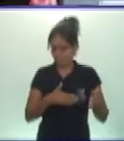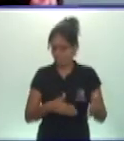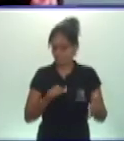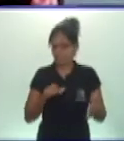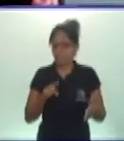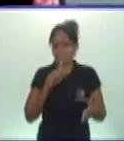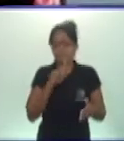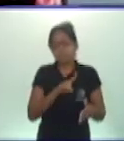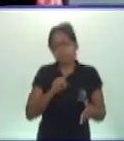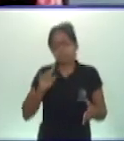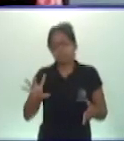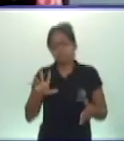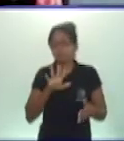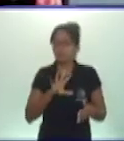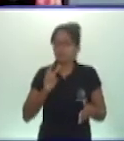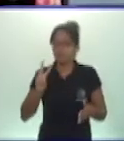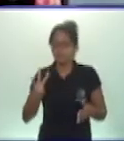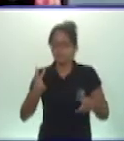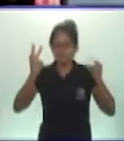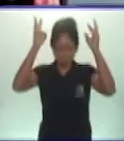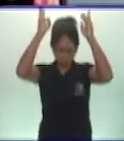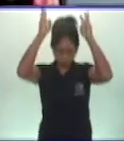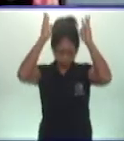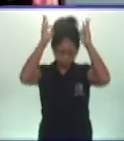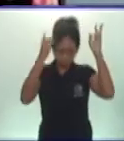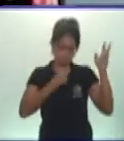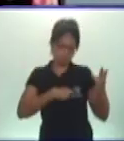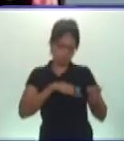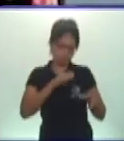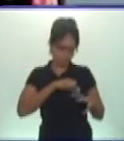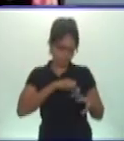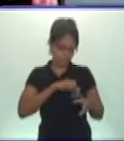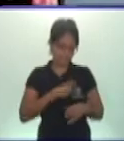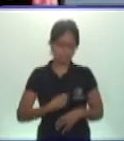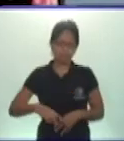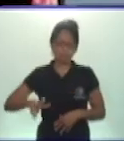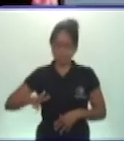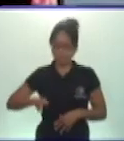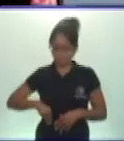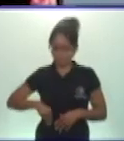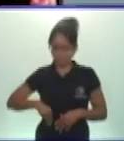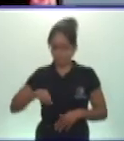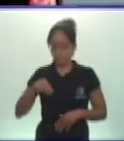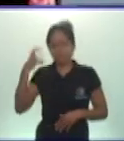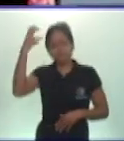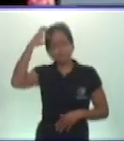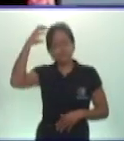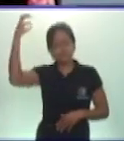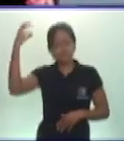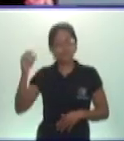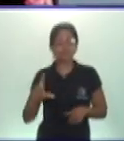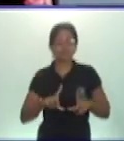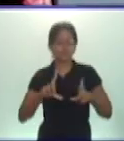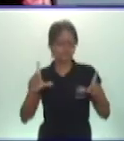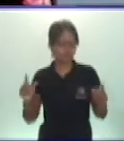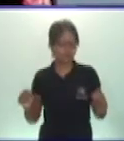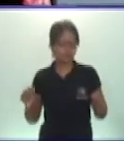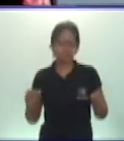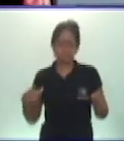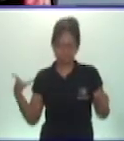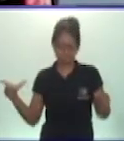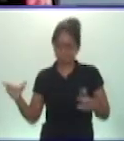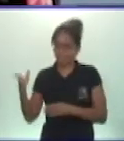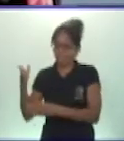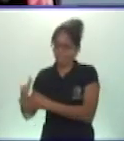rey de España había aceptado que el gobernador de la isla se trasladara de Santiago de Cuba a La Habana, no